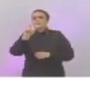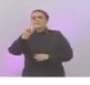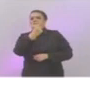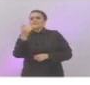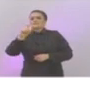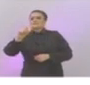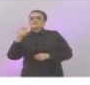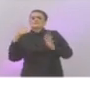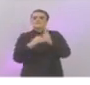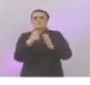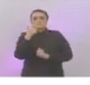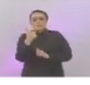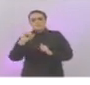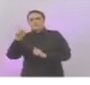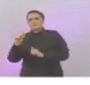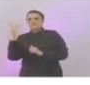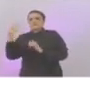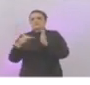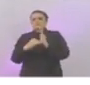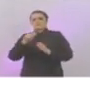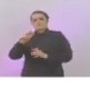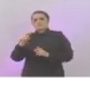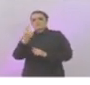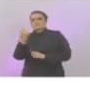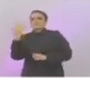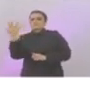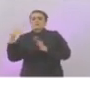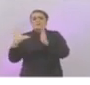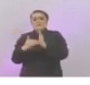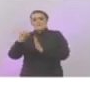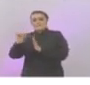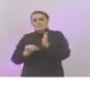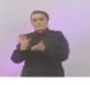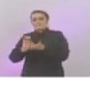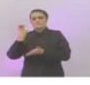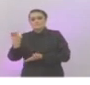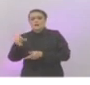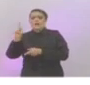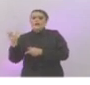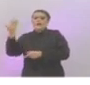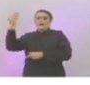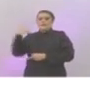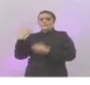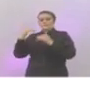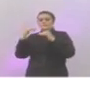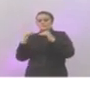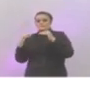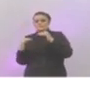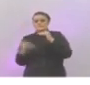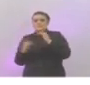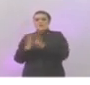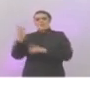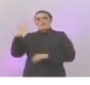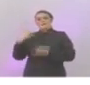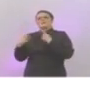mil pesos y en 2018 a 105 mil pesos, ingreso inferior al límite salarial